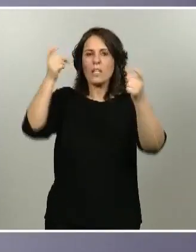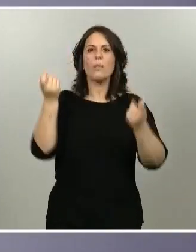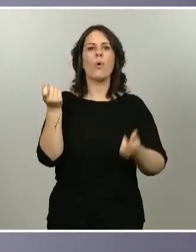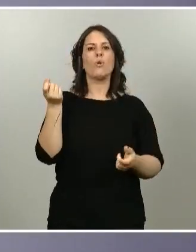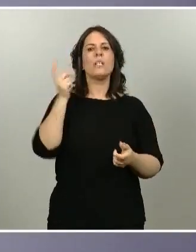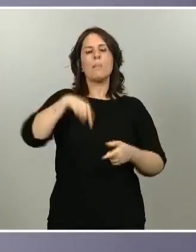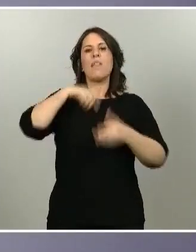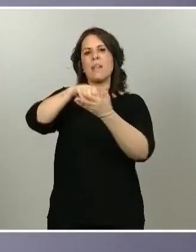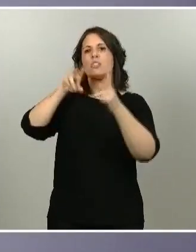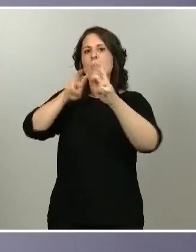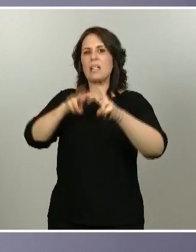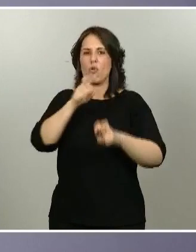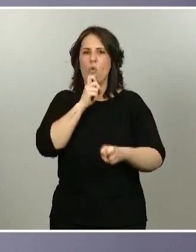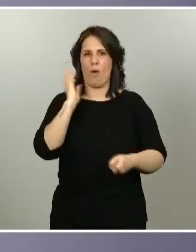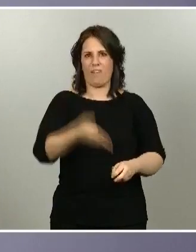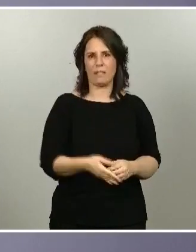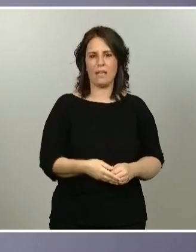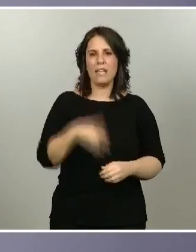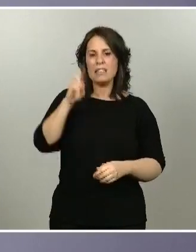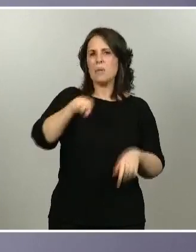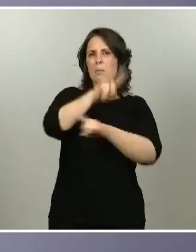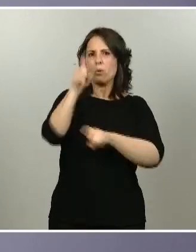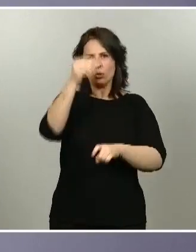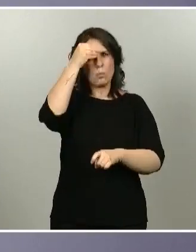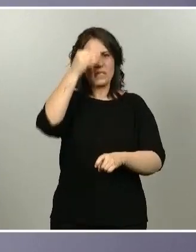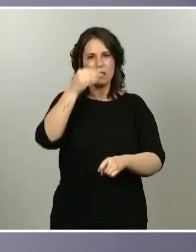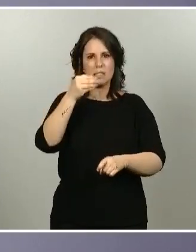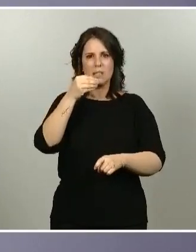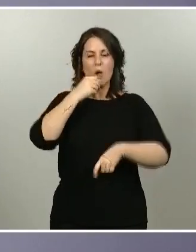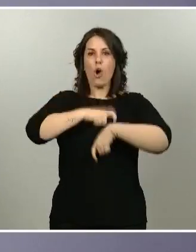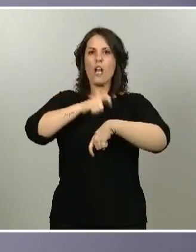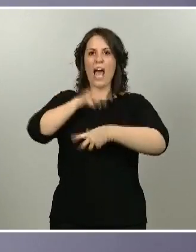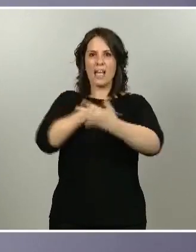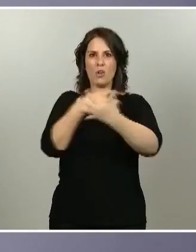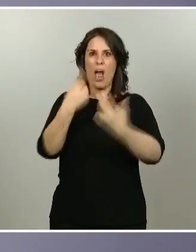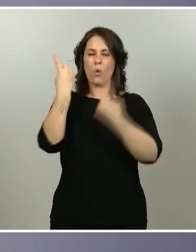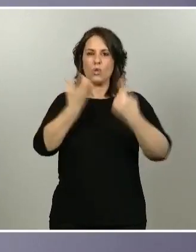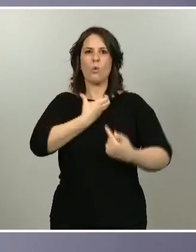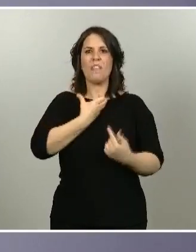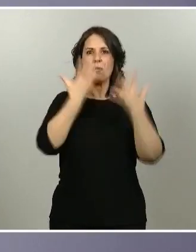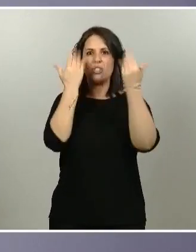Y pregunta además, ¿cree que se dan las condiciones para eliminar las franjas horarias en municipios de 10.000 habitantes?